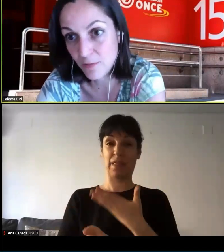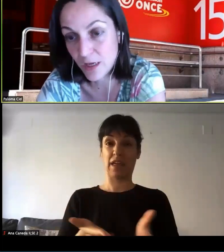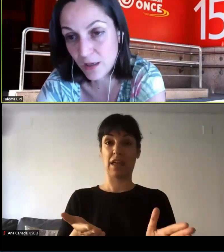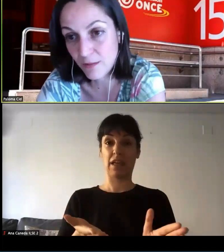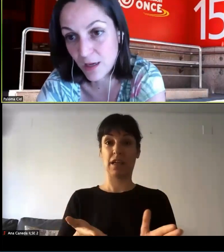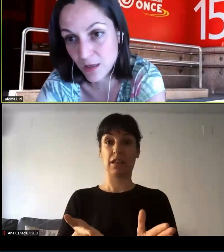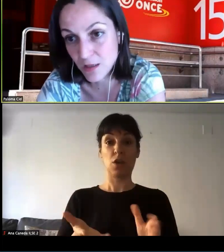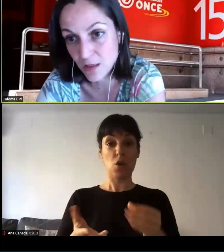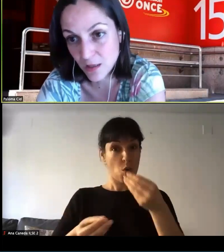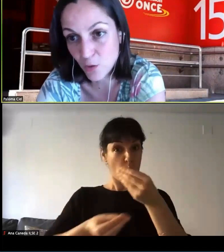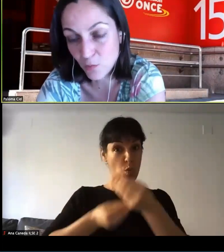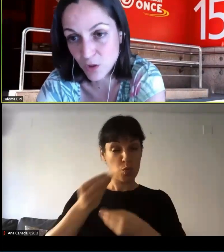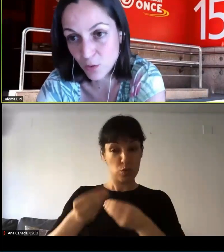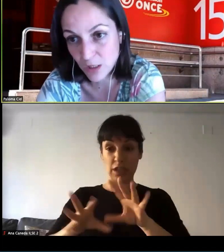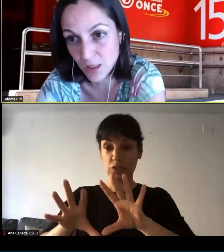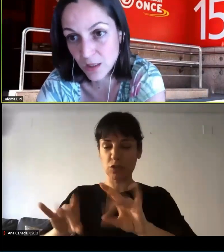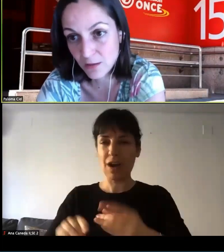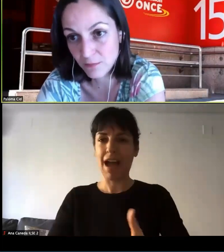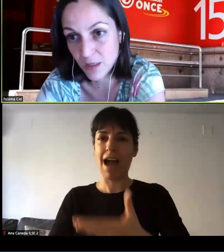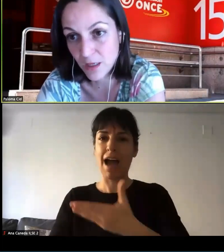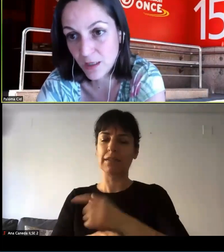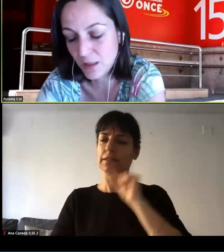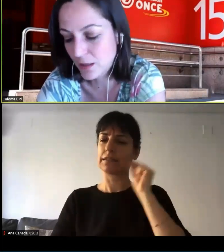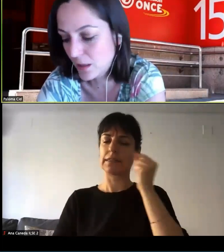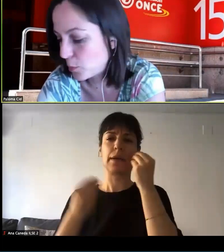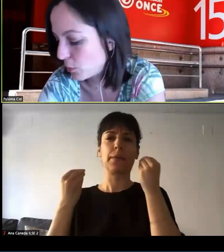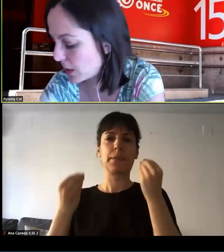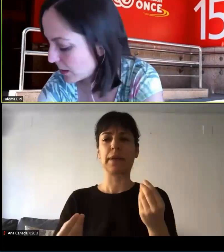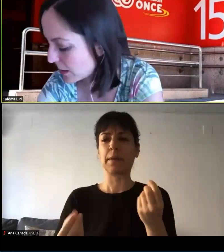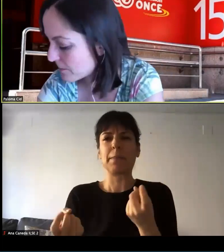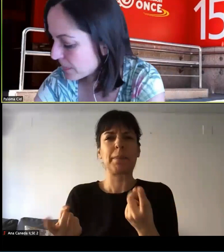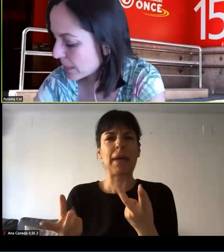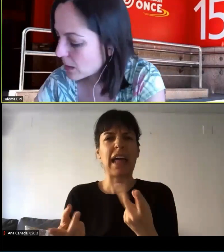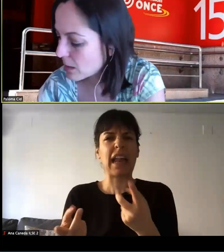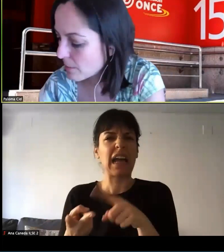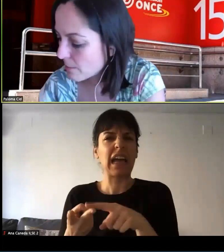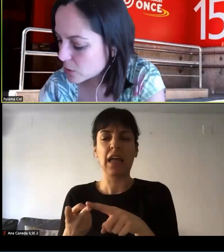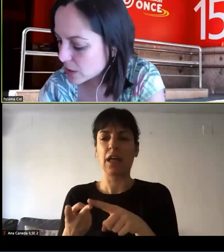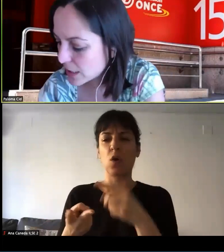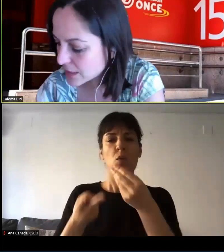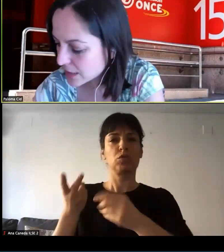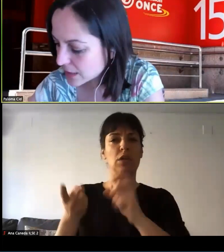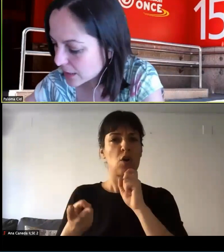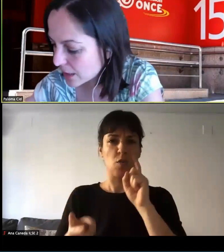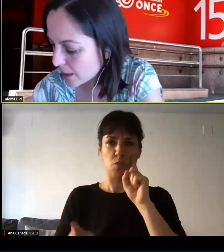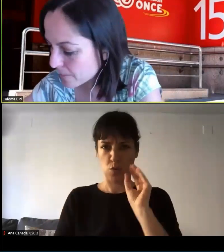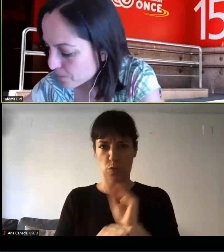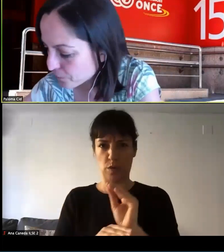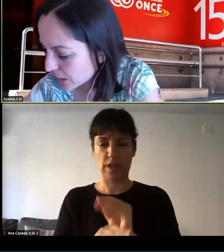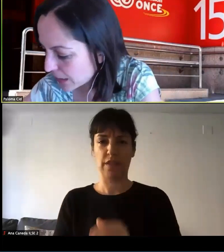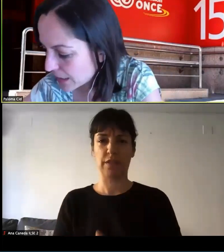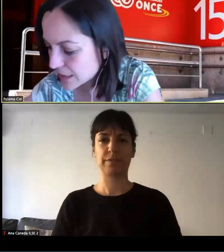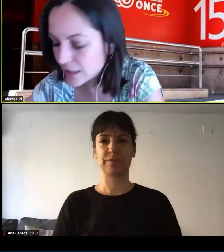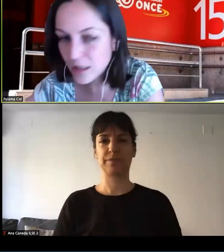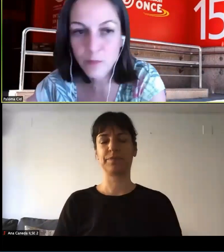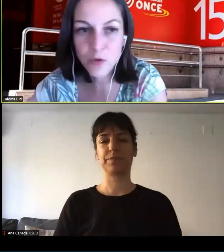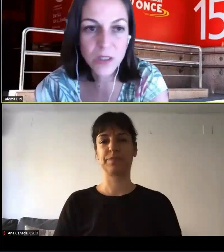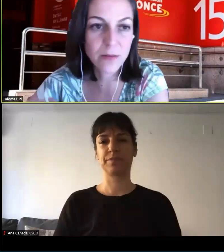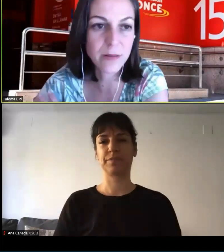enteraros de para qué vale y cómo se utiliza, ¿vale? Hay que tener prudencia. Vamos a la siguiente